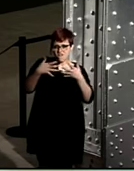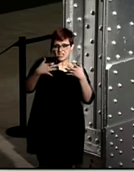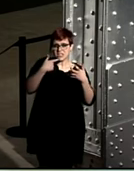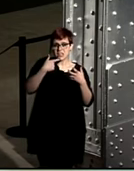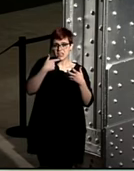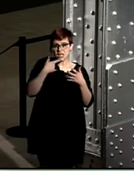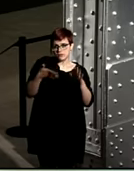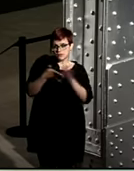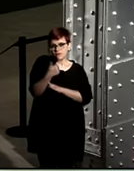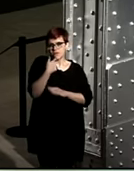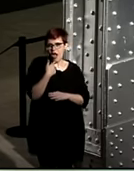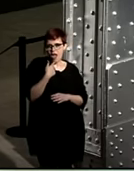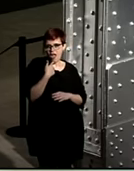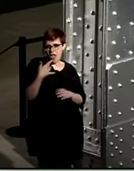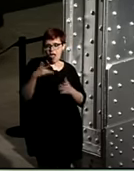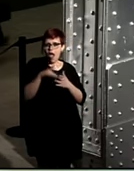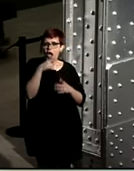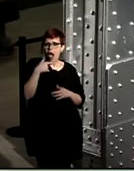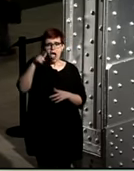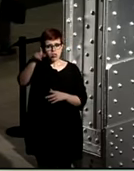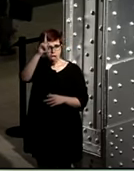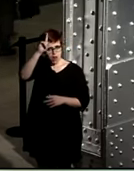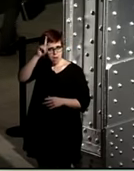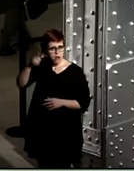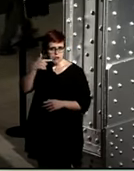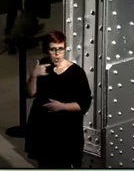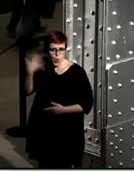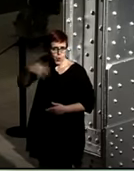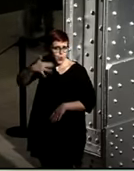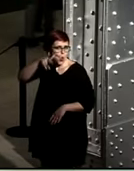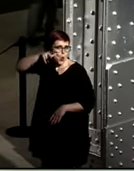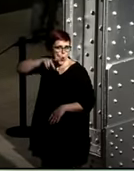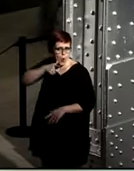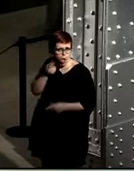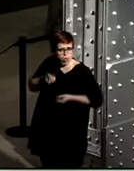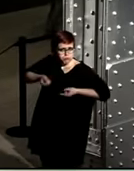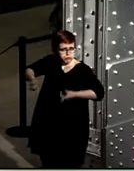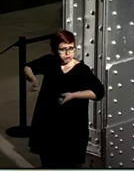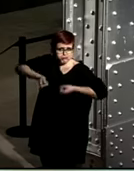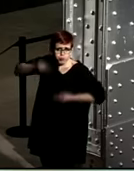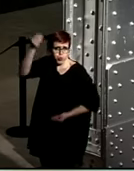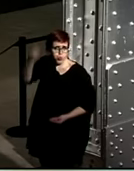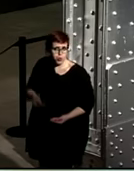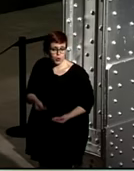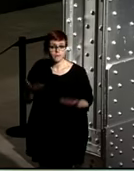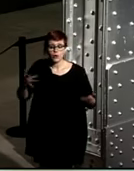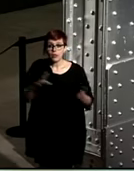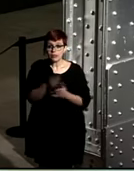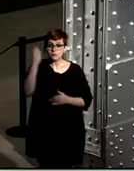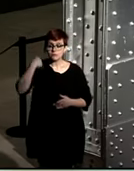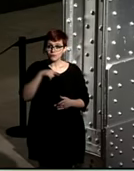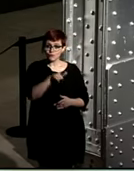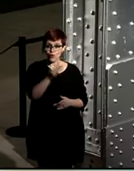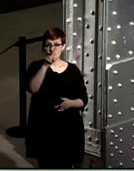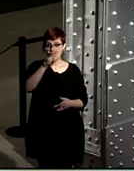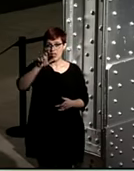los palos con longaniza o una cosa así. Los perros con longaniza, efectivamente. Y se le ocurrió a Nacho García Velilla para su